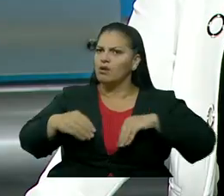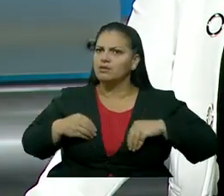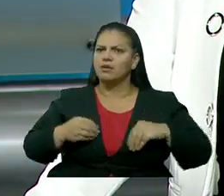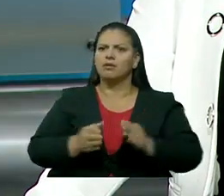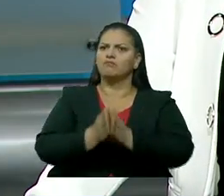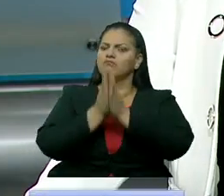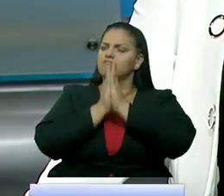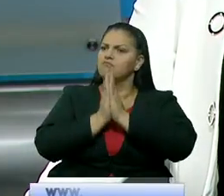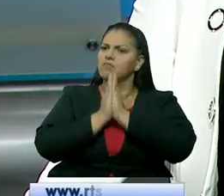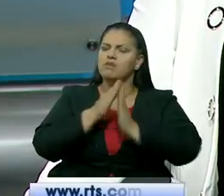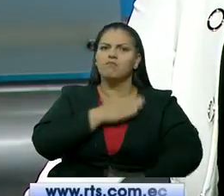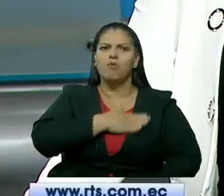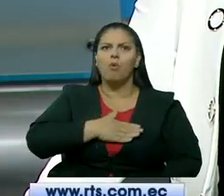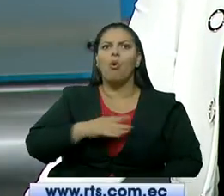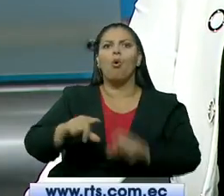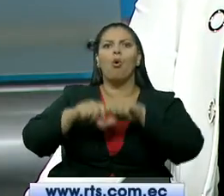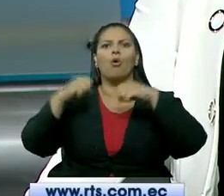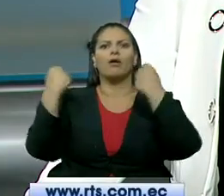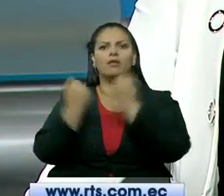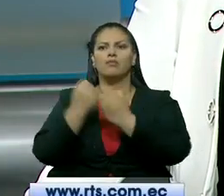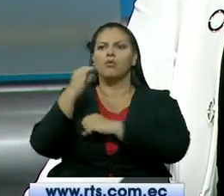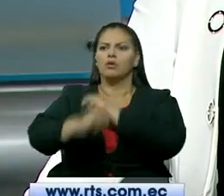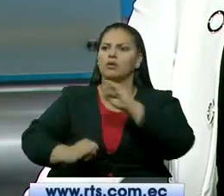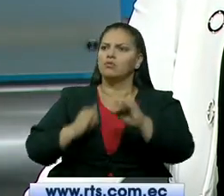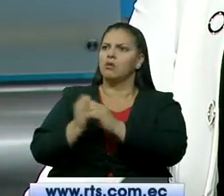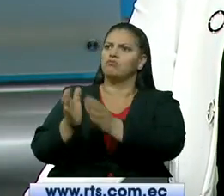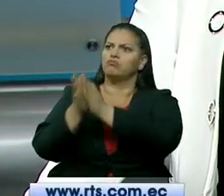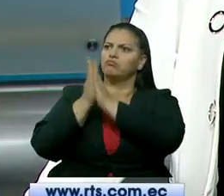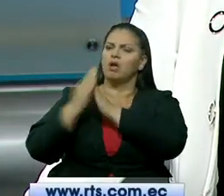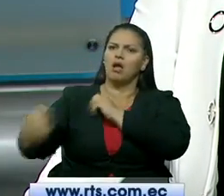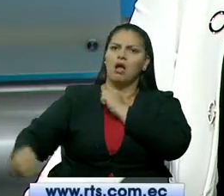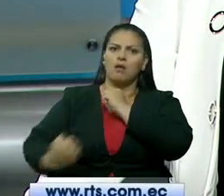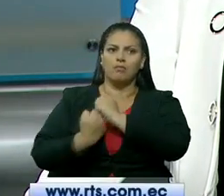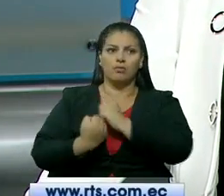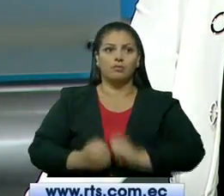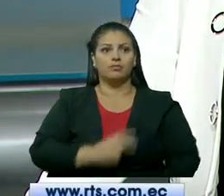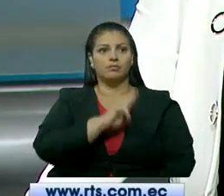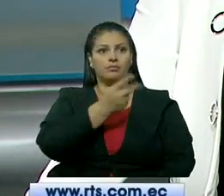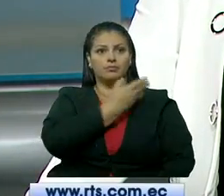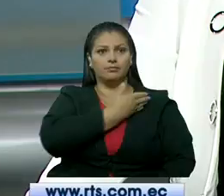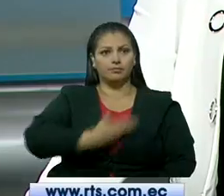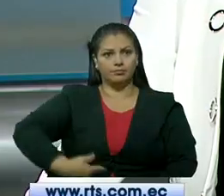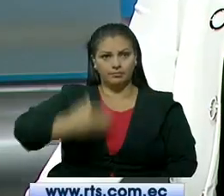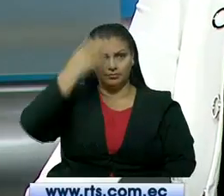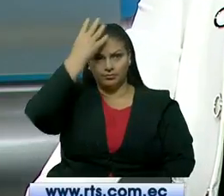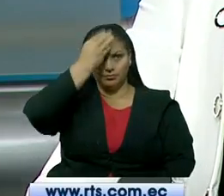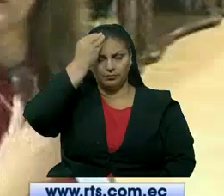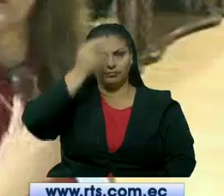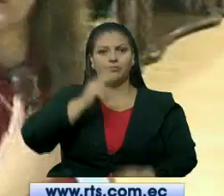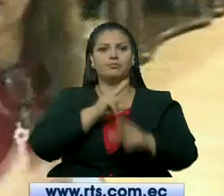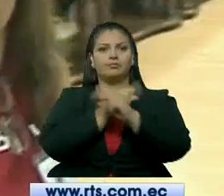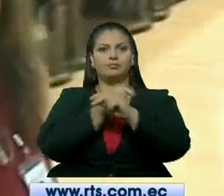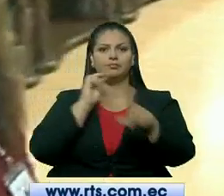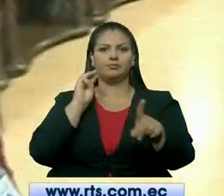instancias internacionales. El vicepresidente reaccionó a través de su cuenta en Twitter.